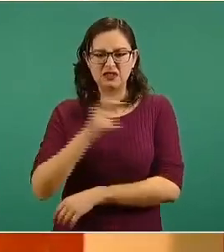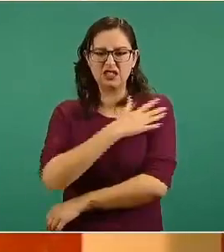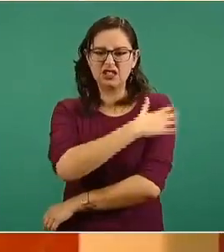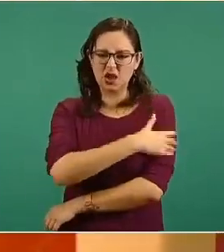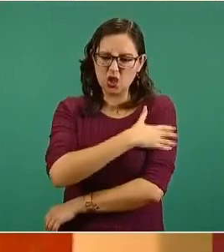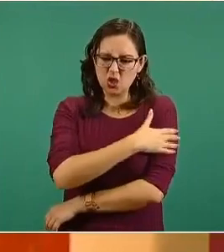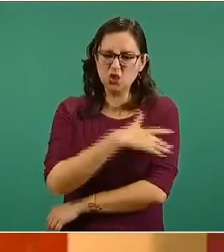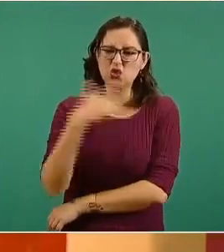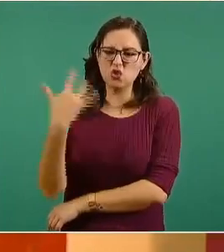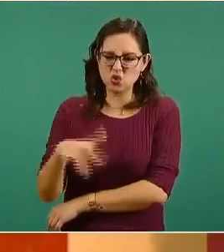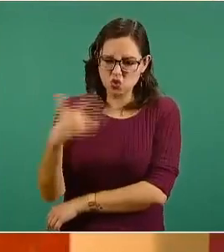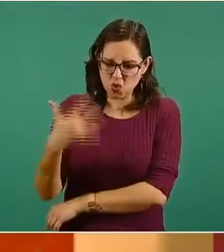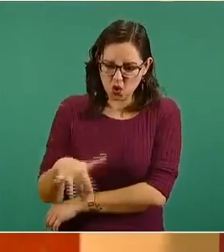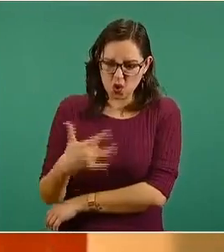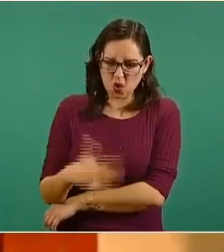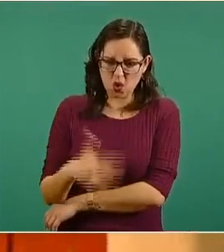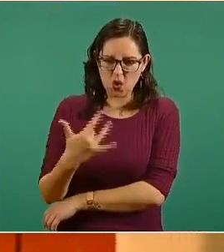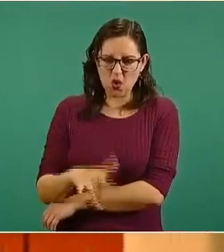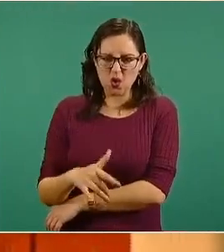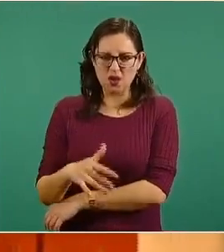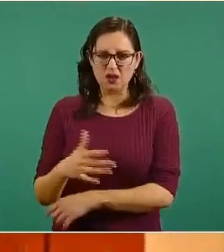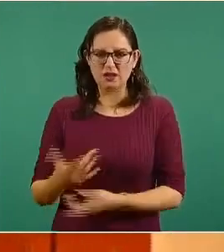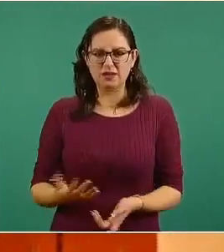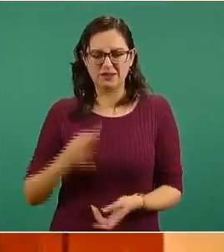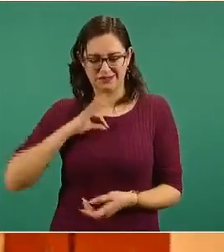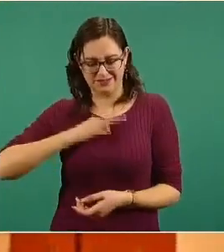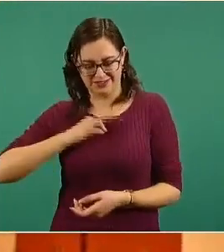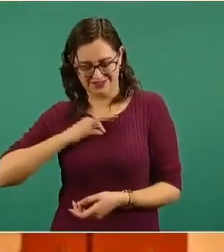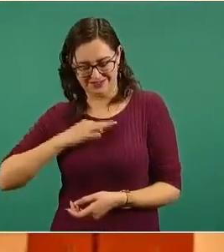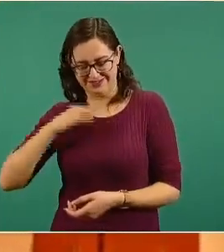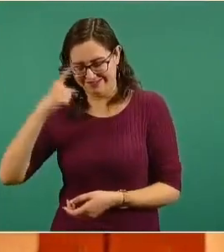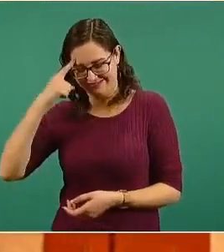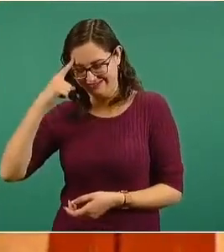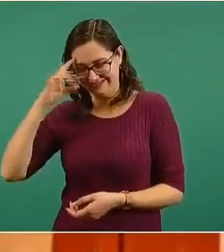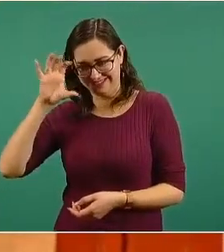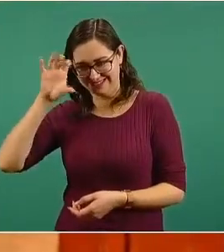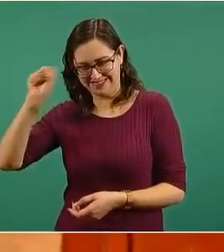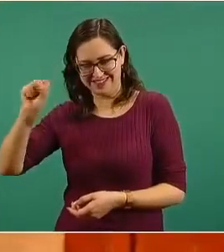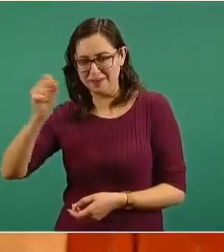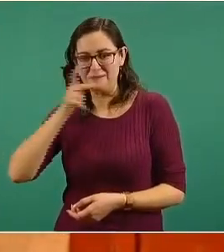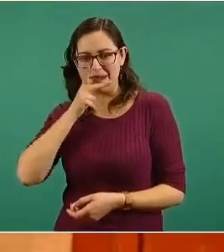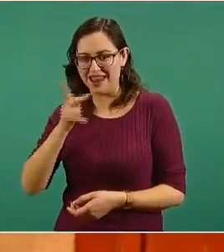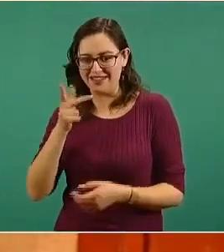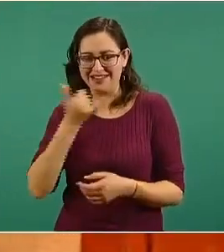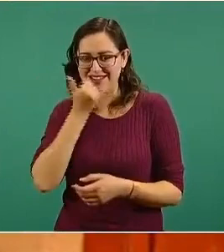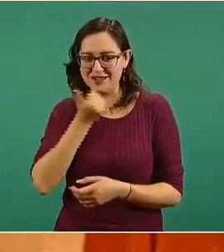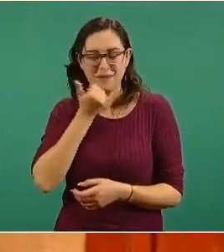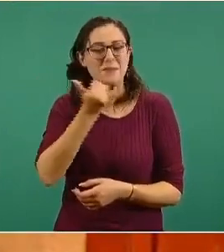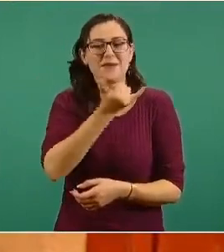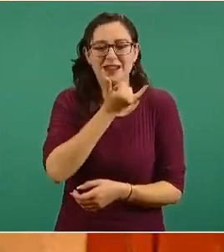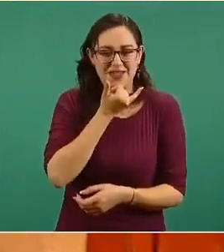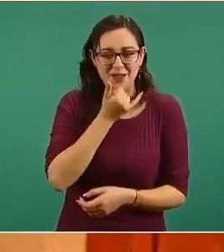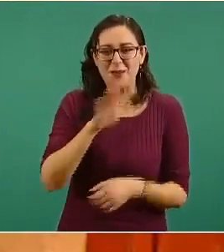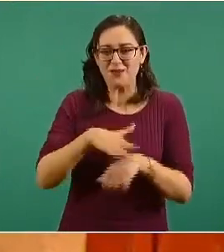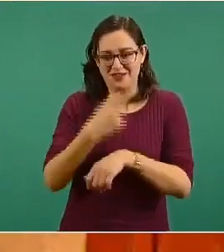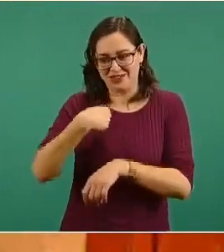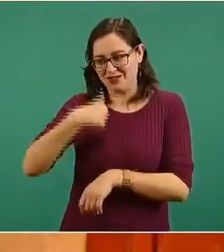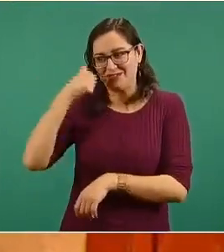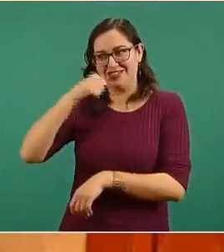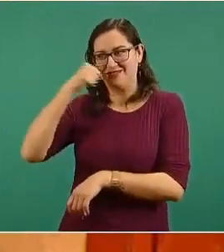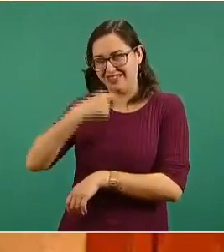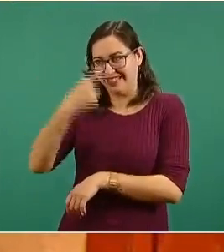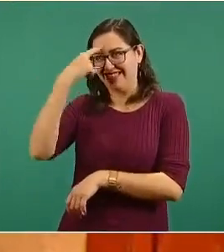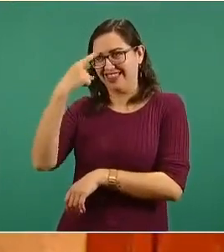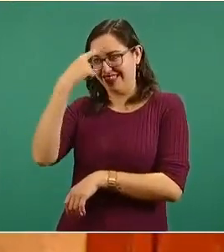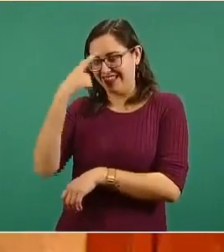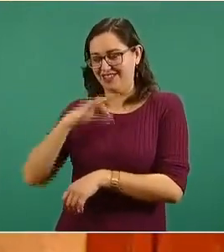infección, en el sitio de inyección, siempre tengo el lapsus de decir infección porque pienso en el COVID-19, en el sitio de inyección, o